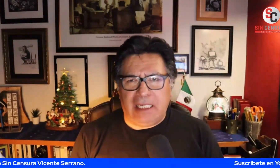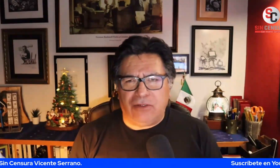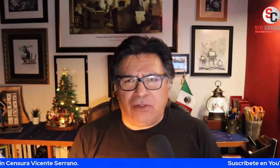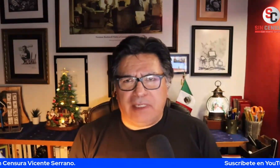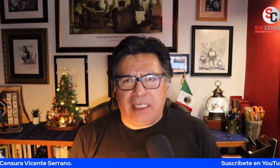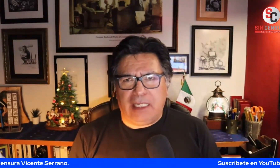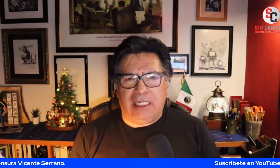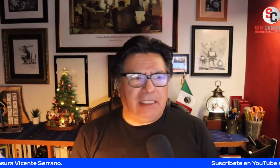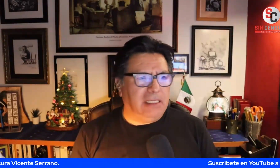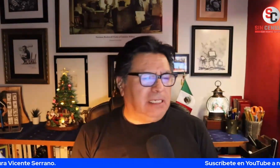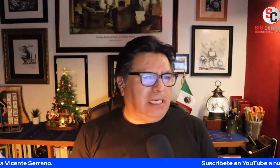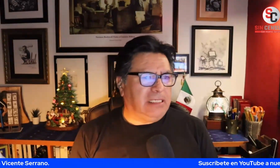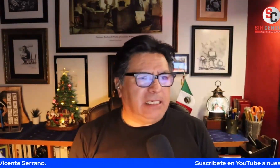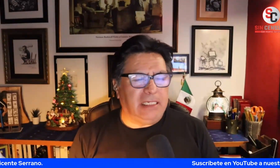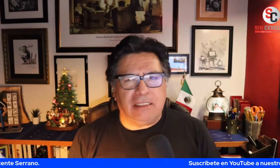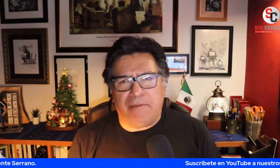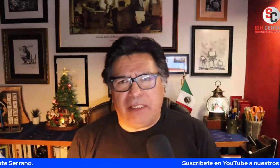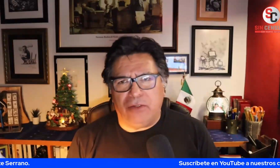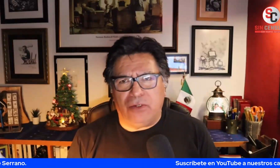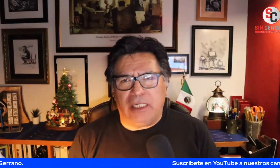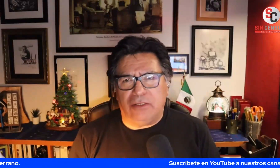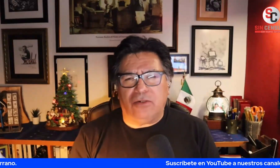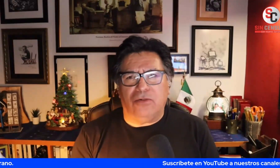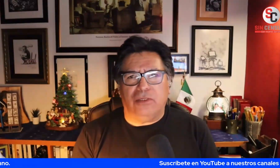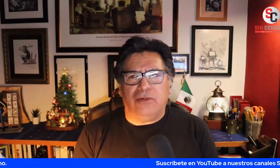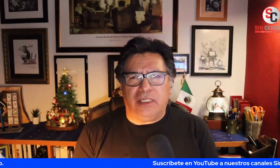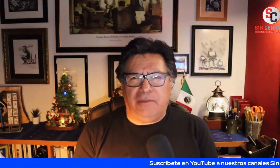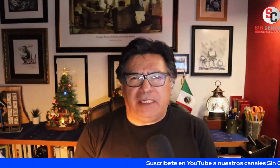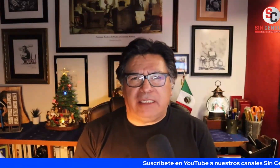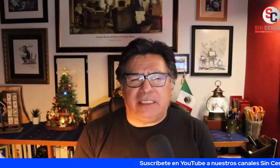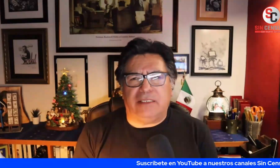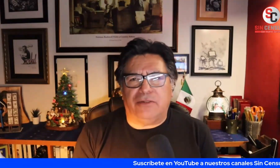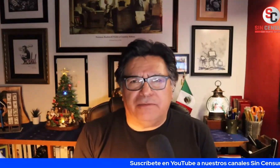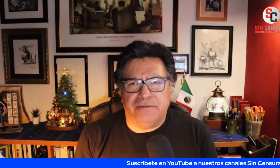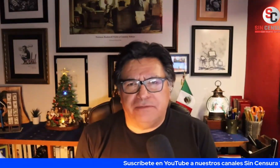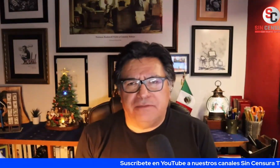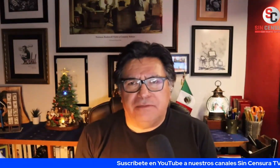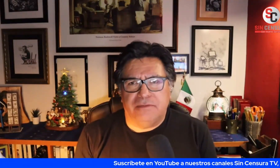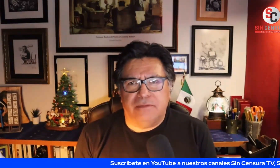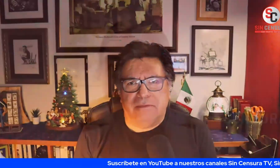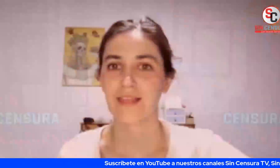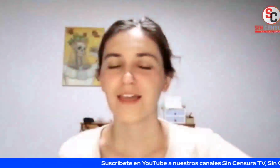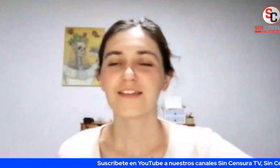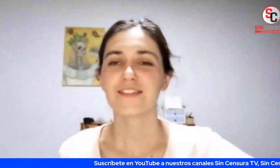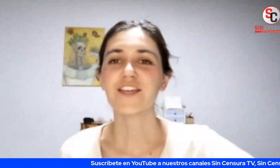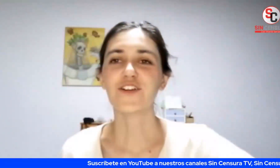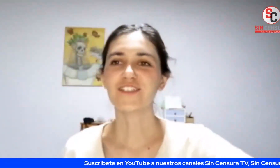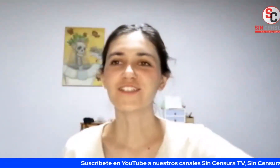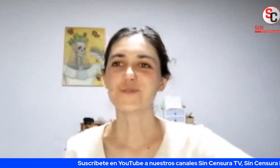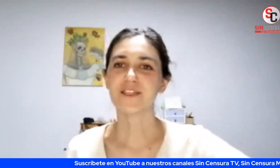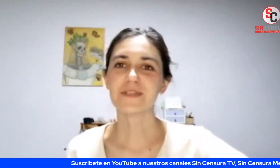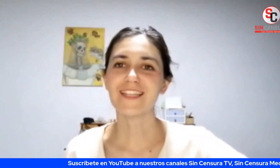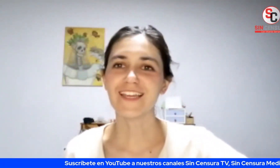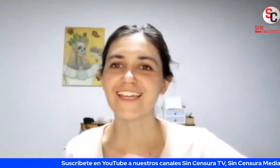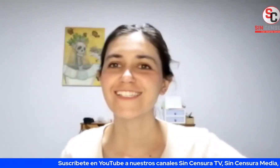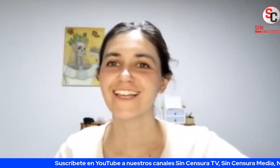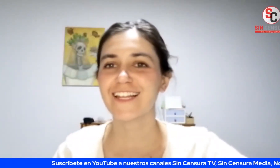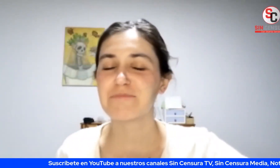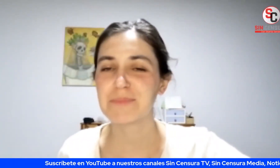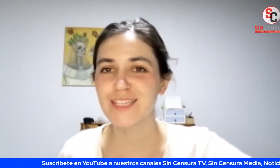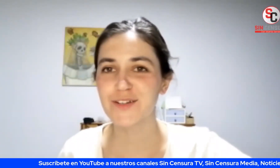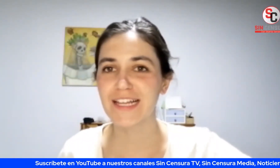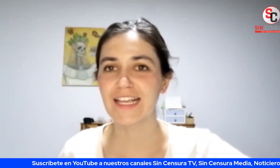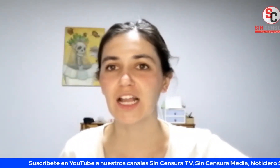haya gente que todavía quiera seguir tapando el sol con un dedo. ¿Qué te parece esto? Sí, creo que es justamente